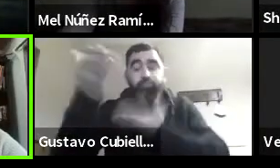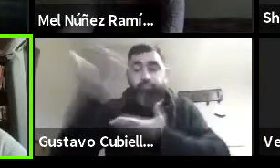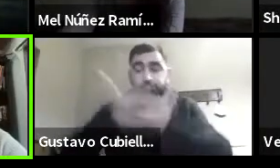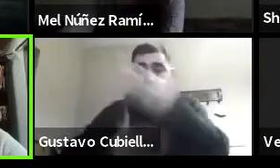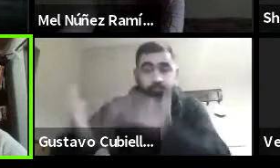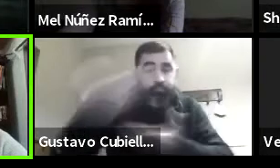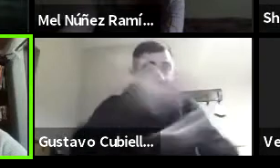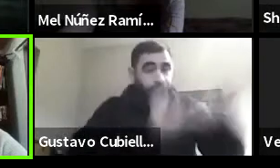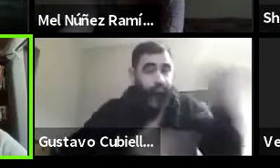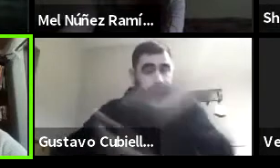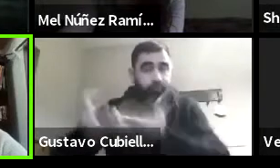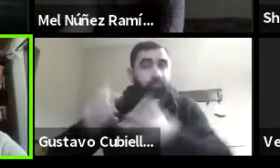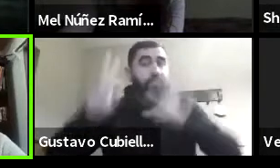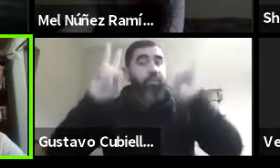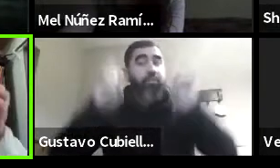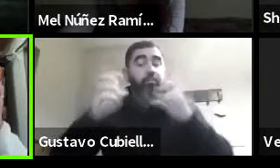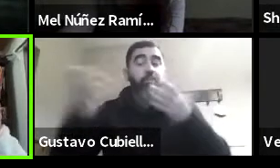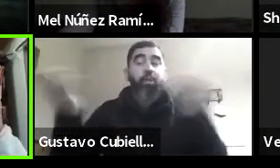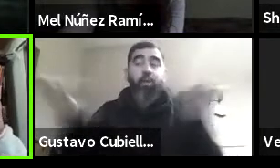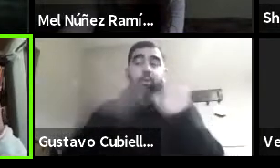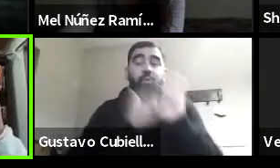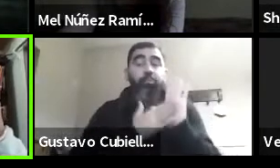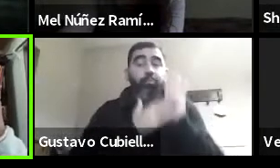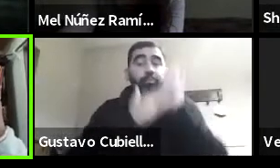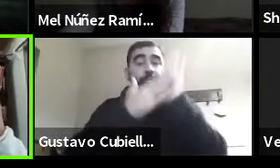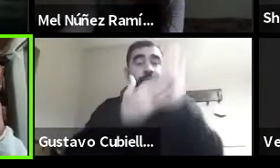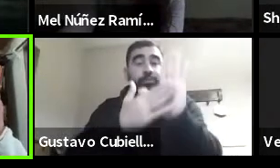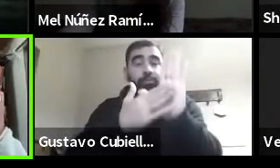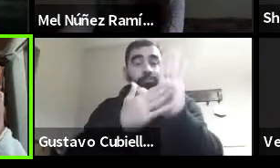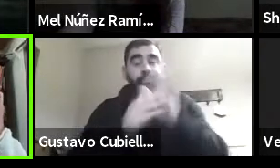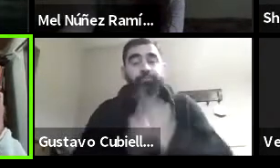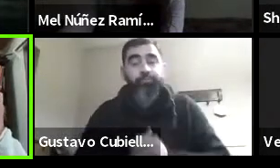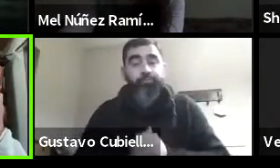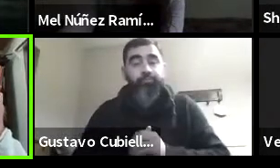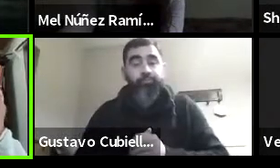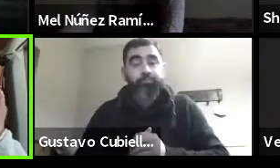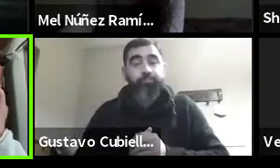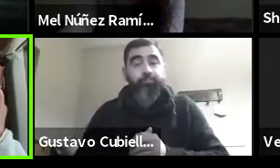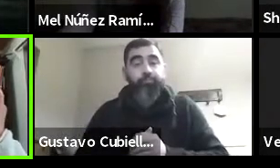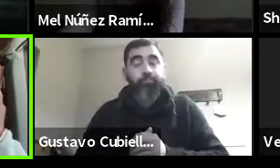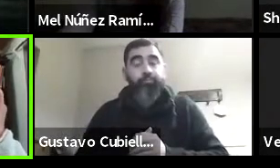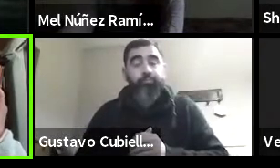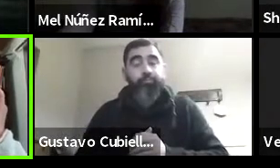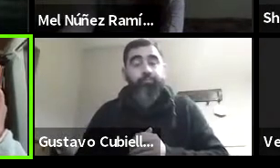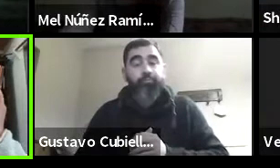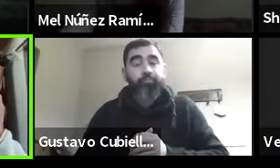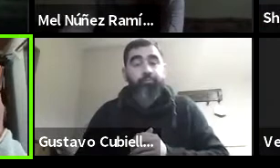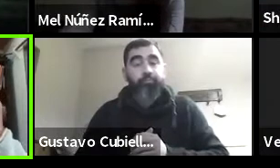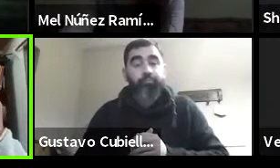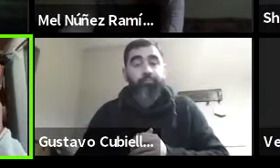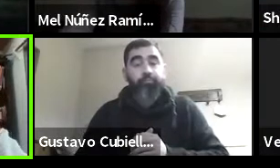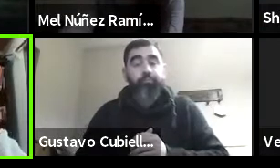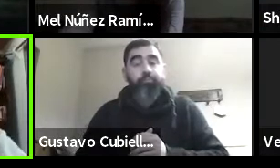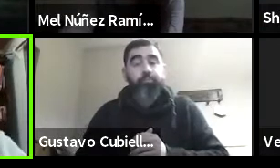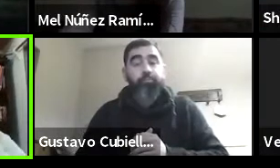intercambiar sobre esto que estamos presentando acá. A continuación, como les